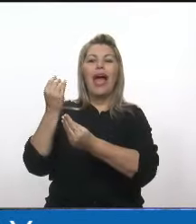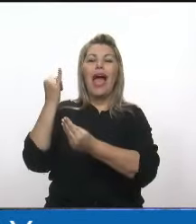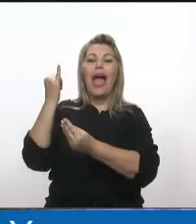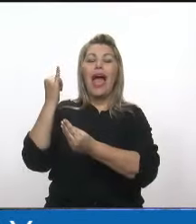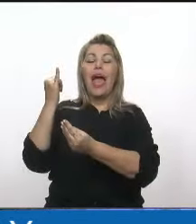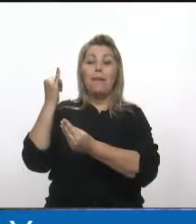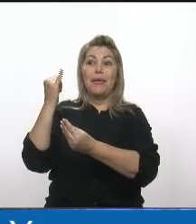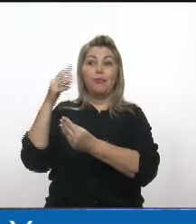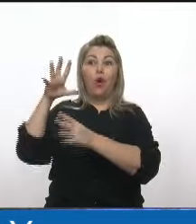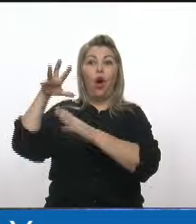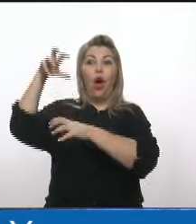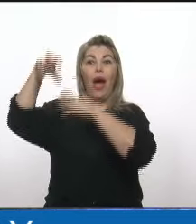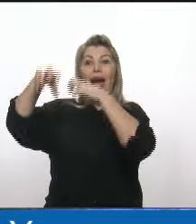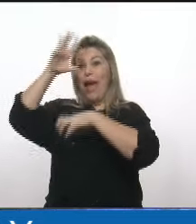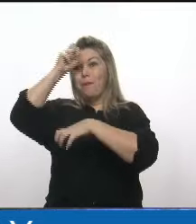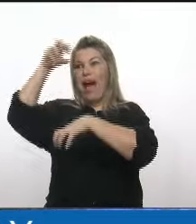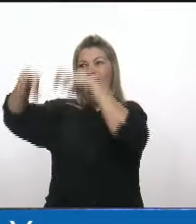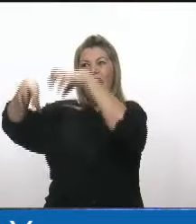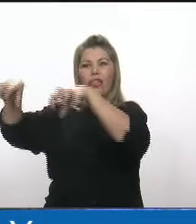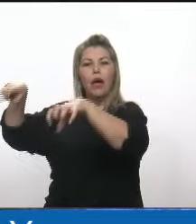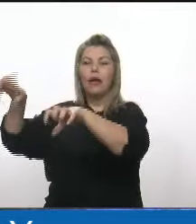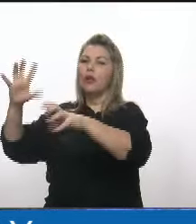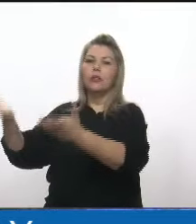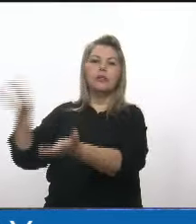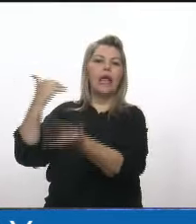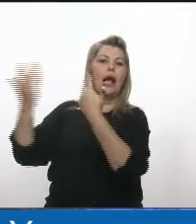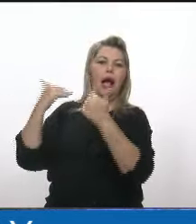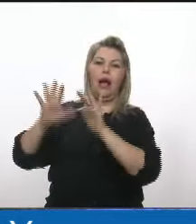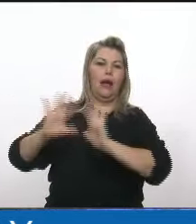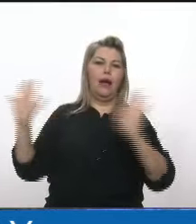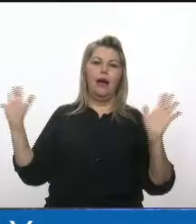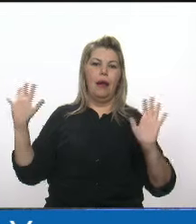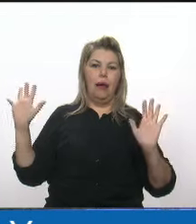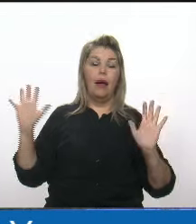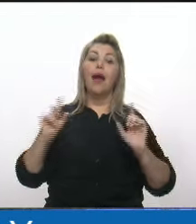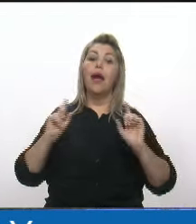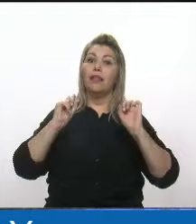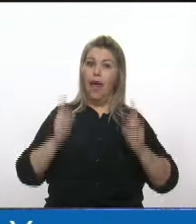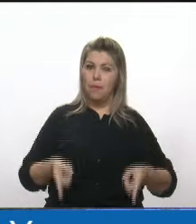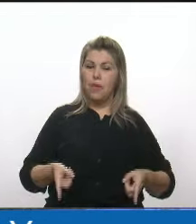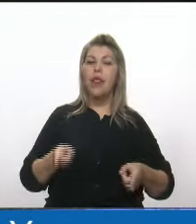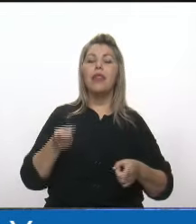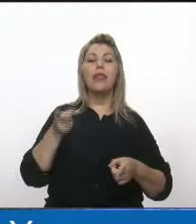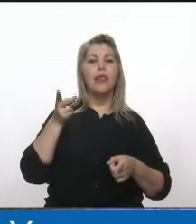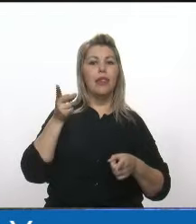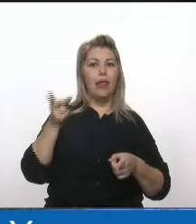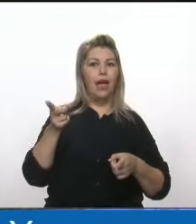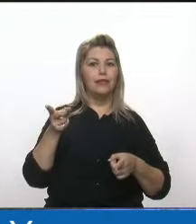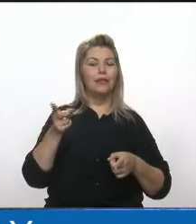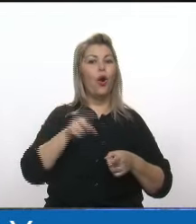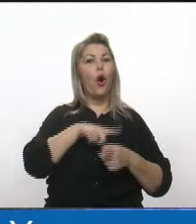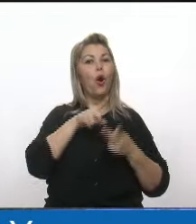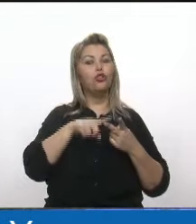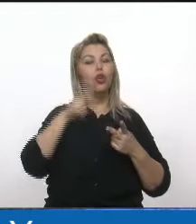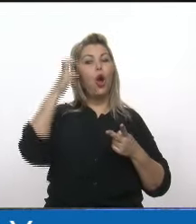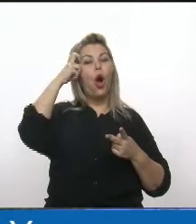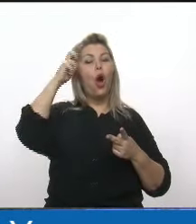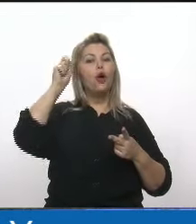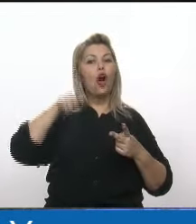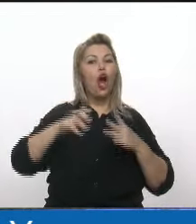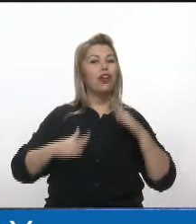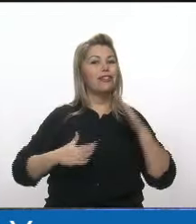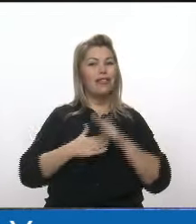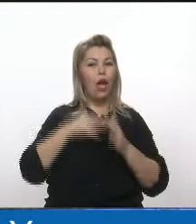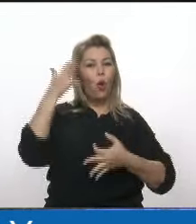tales representaciones de la ciudad Santa también eso fue la Corte Internacional de Justicia en 2004